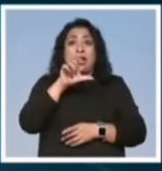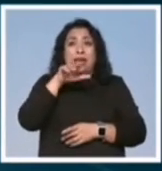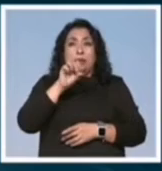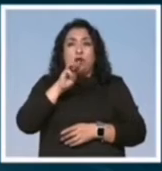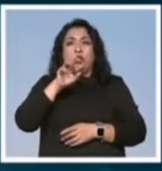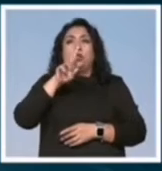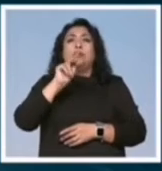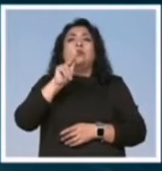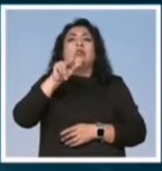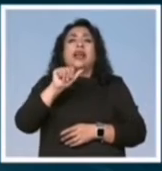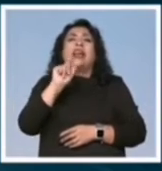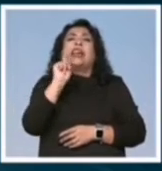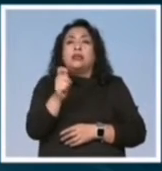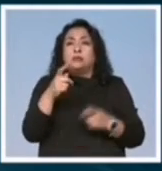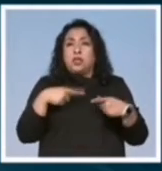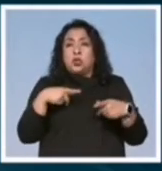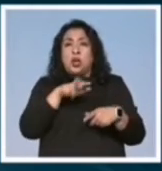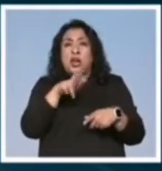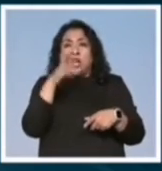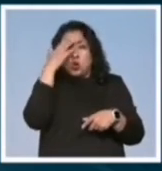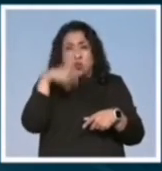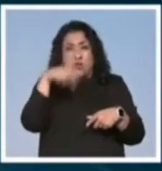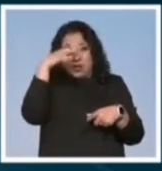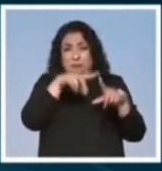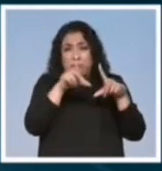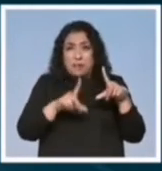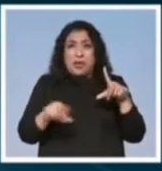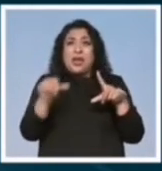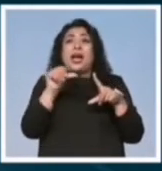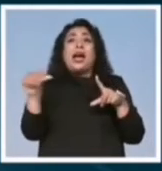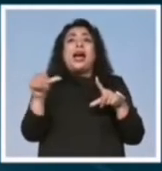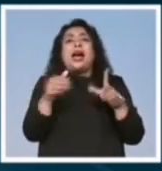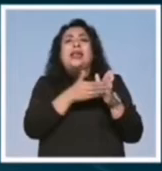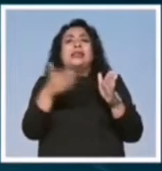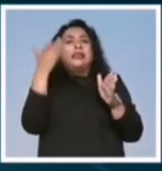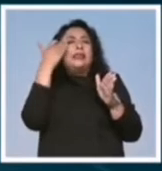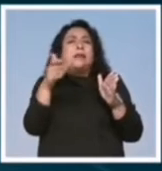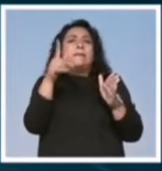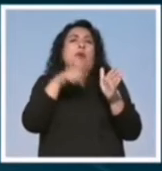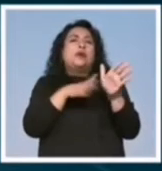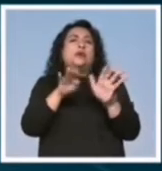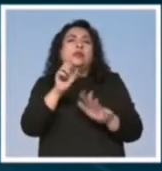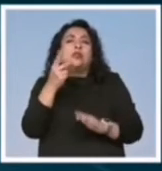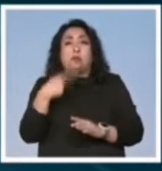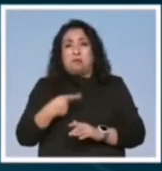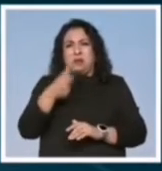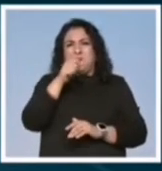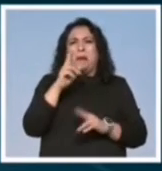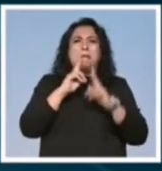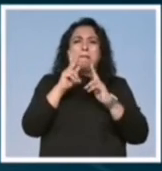en una de las figuras más reconocidas de México en el clima del 68 y en una pionera de la prosa